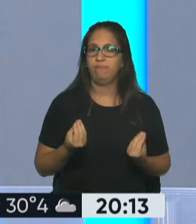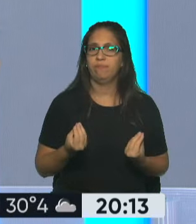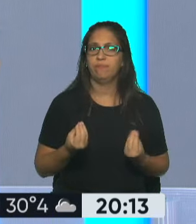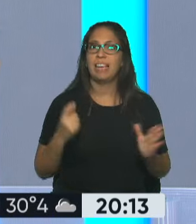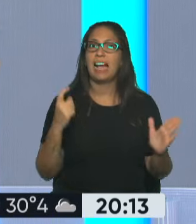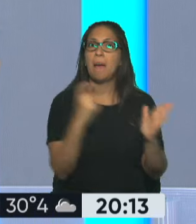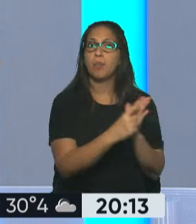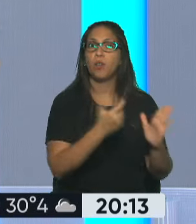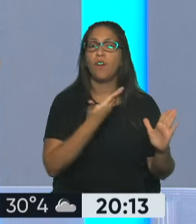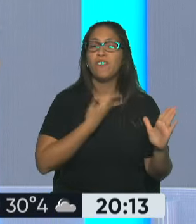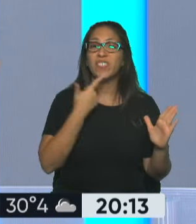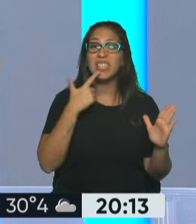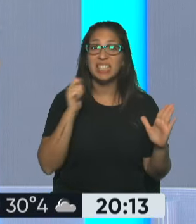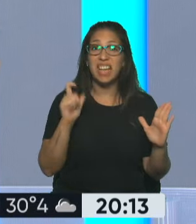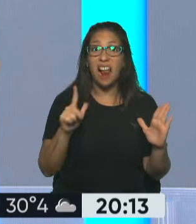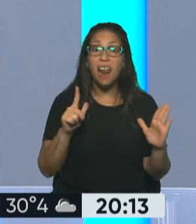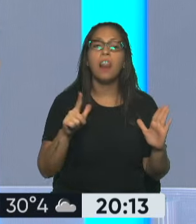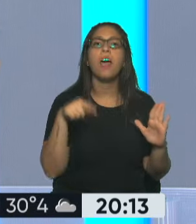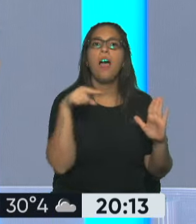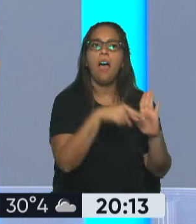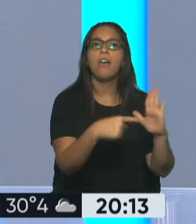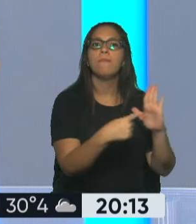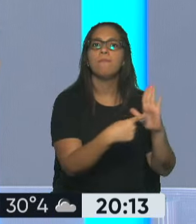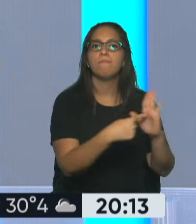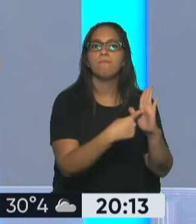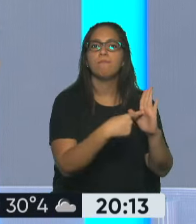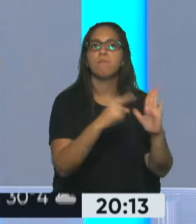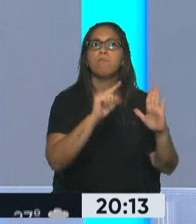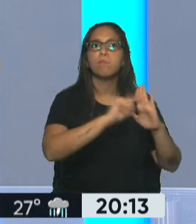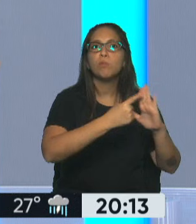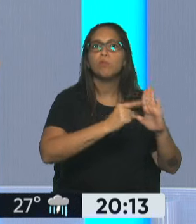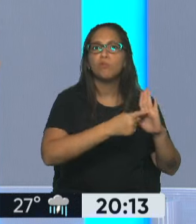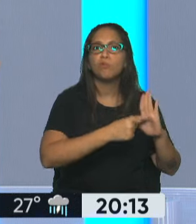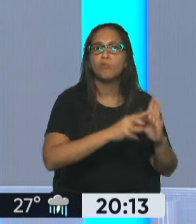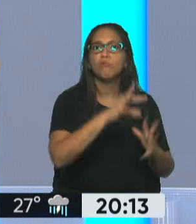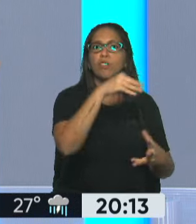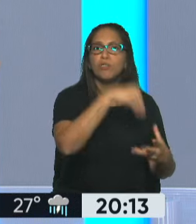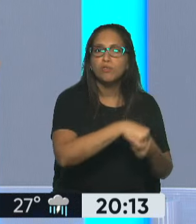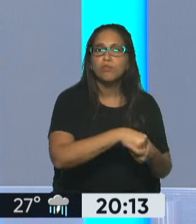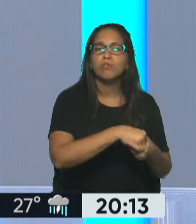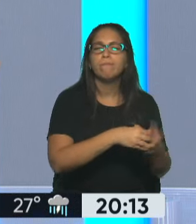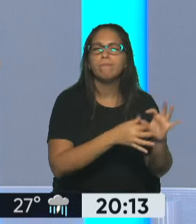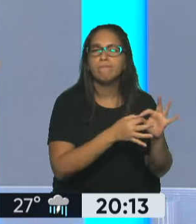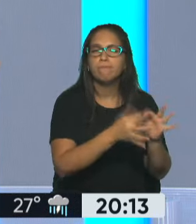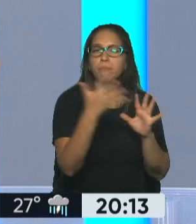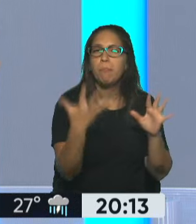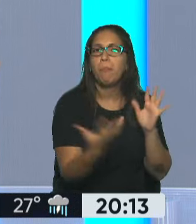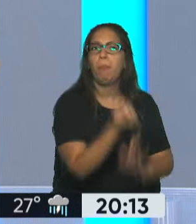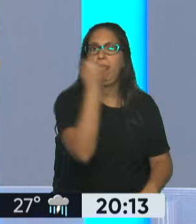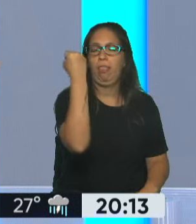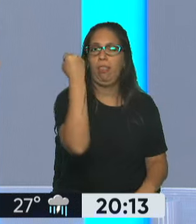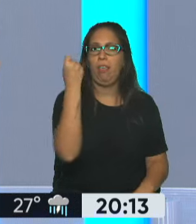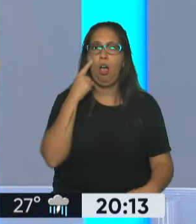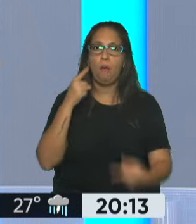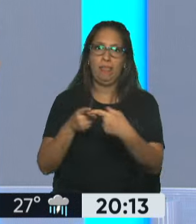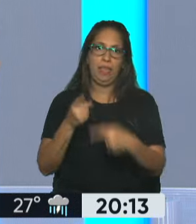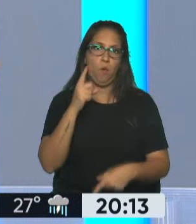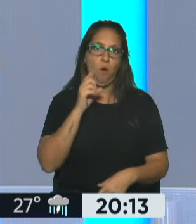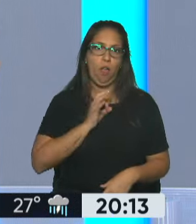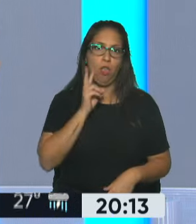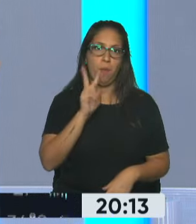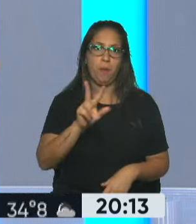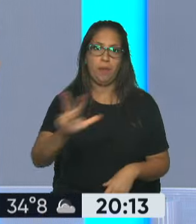fiscal están incluidos muchos de los puntos que le permitirían al gobierno alcanzar uno de sus principales objetivos para el 2024, que es